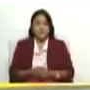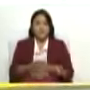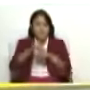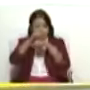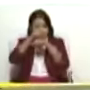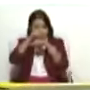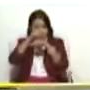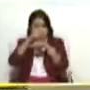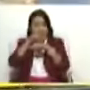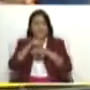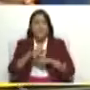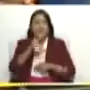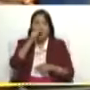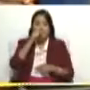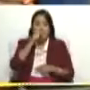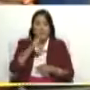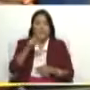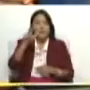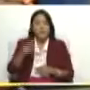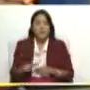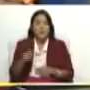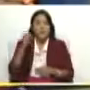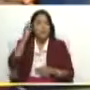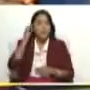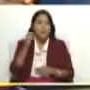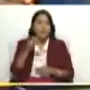masculino leonil Martínez